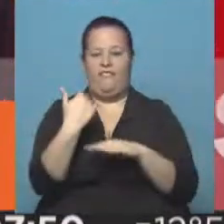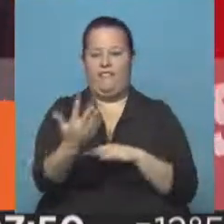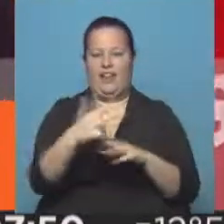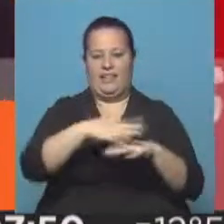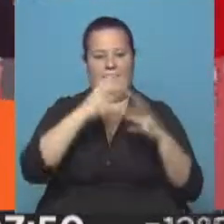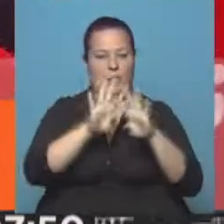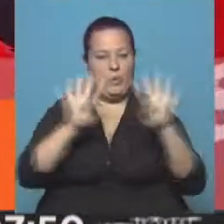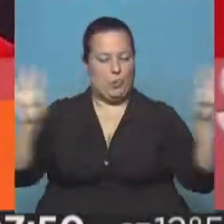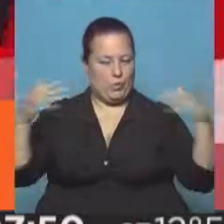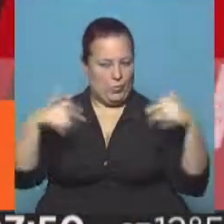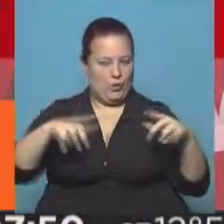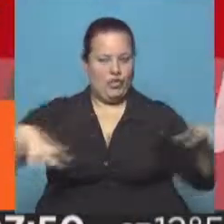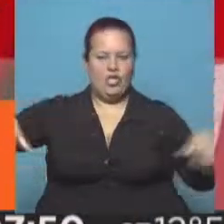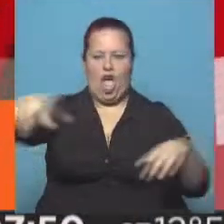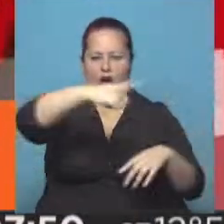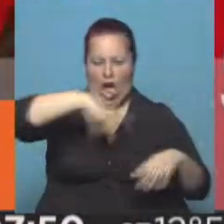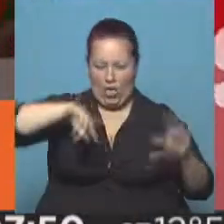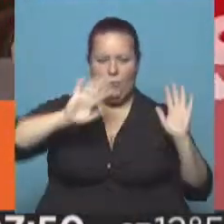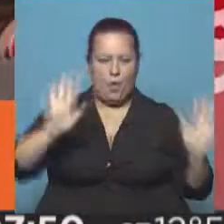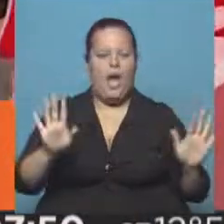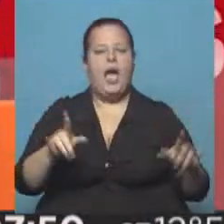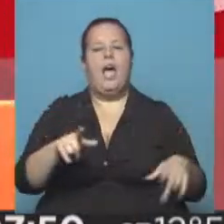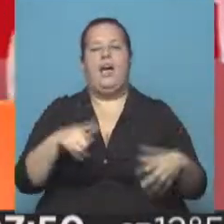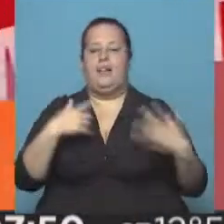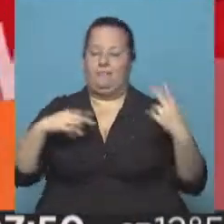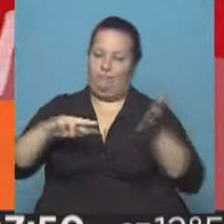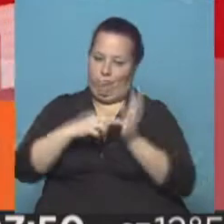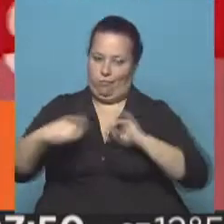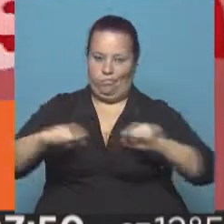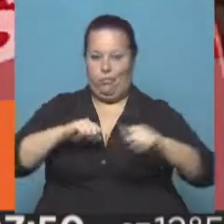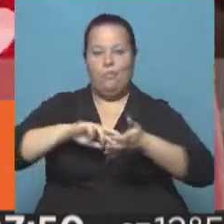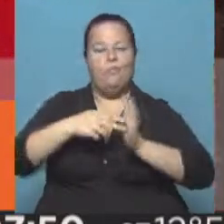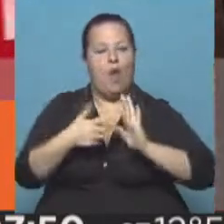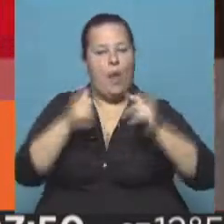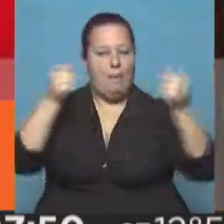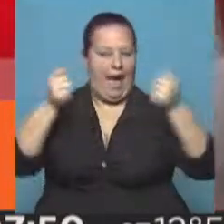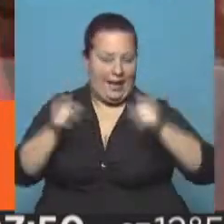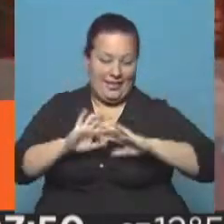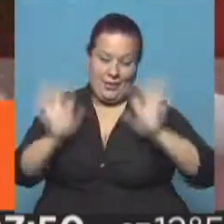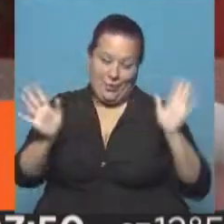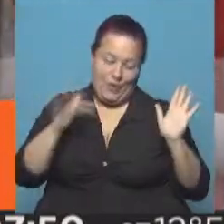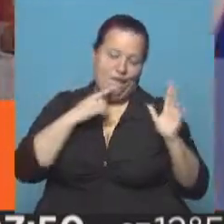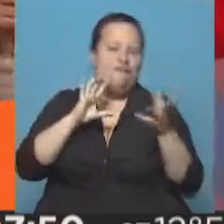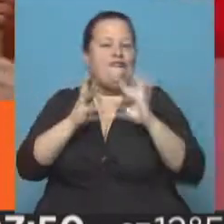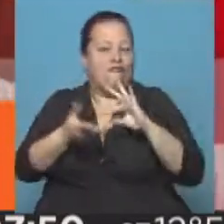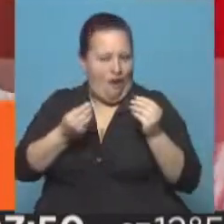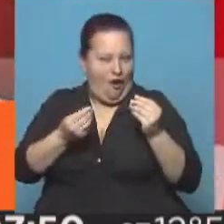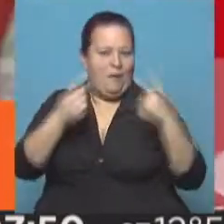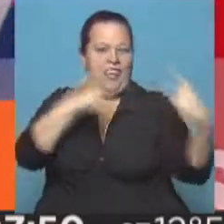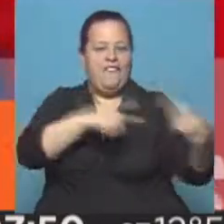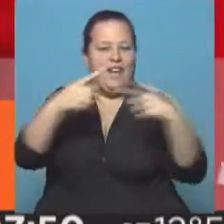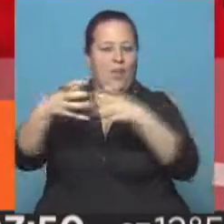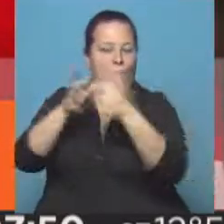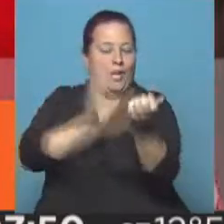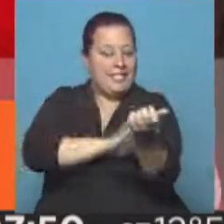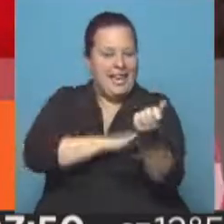gran vallado que hay a lo largo de toda la cuadra Bueno un se tensó un poquito eh un problema de de carteles vamos a decirlo así entre los distintos sectores de